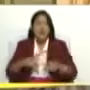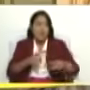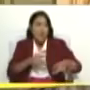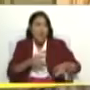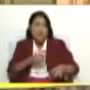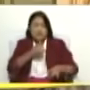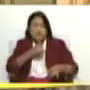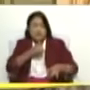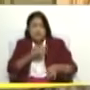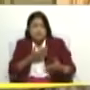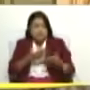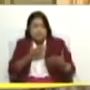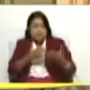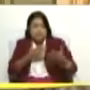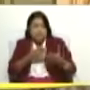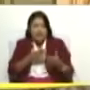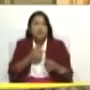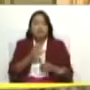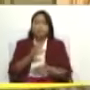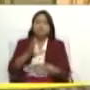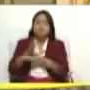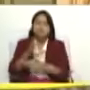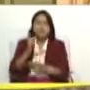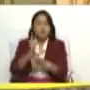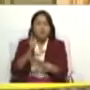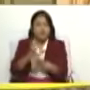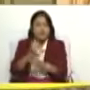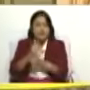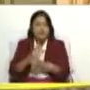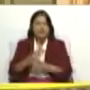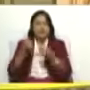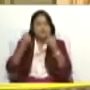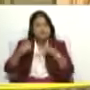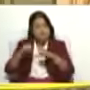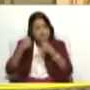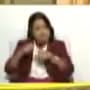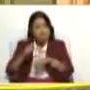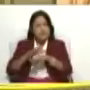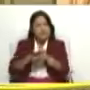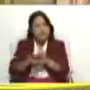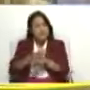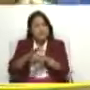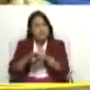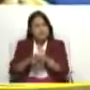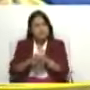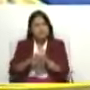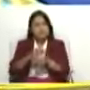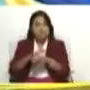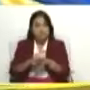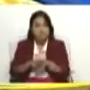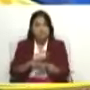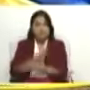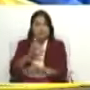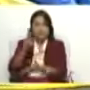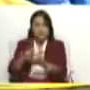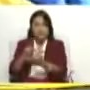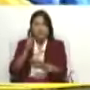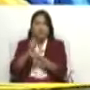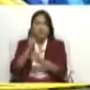se aguanta y hay que calentar bien pasarse la manos calentar y lanzarse a la